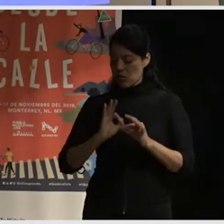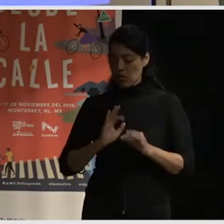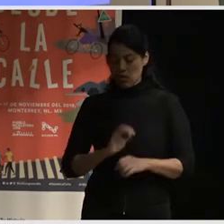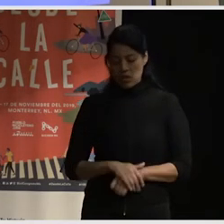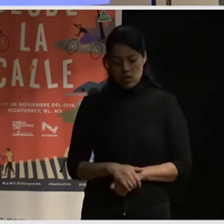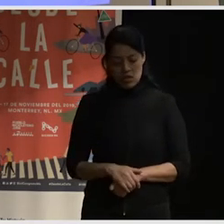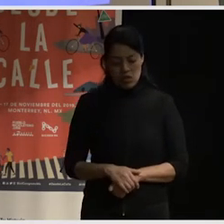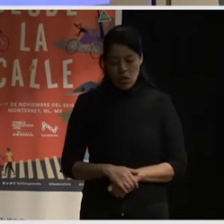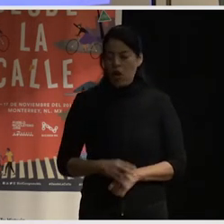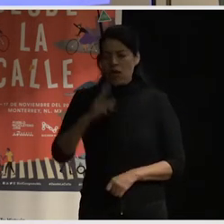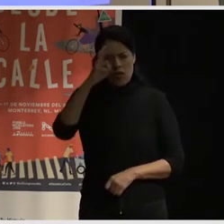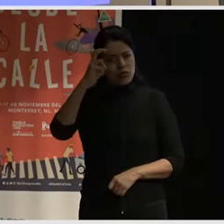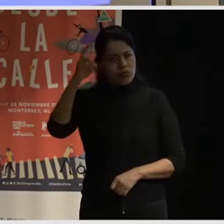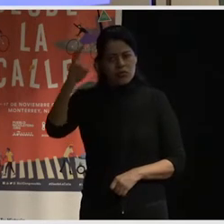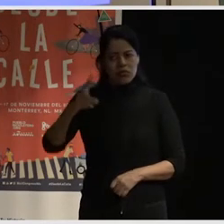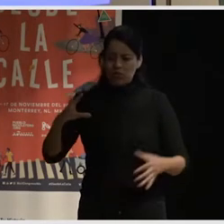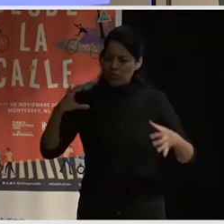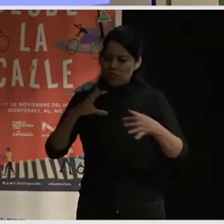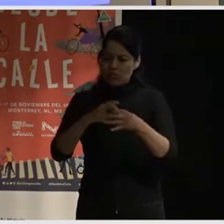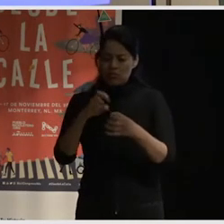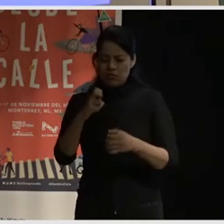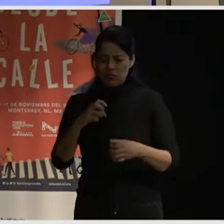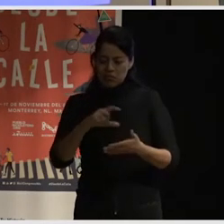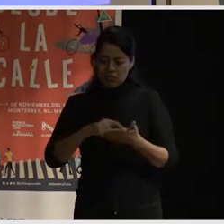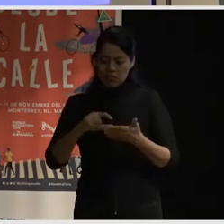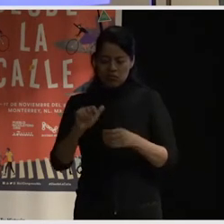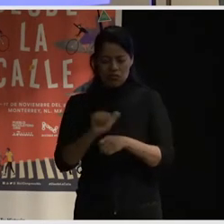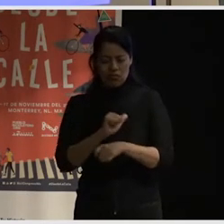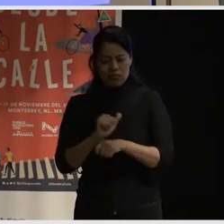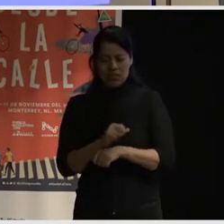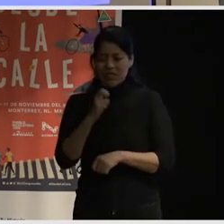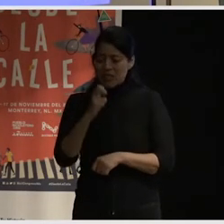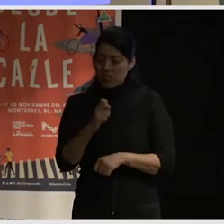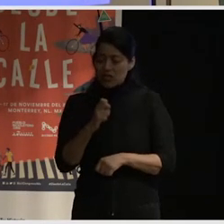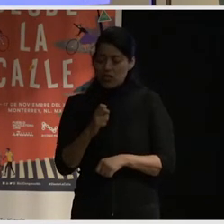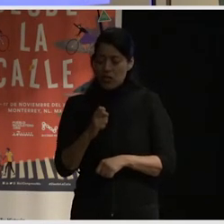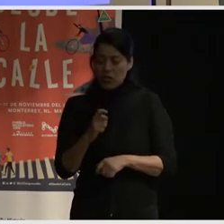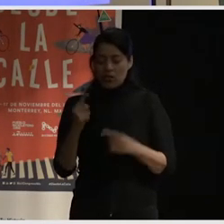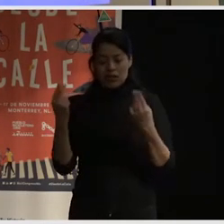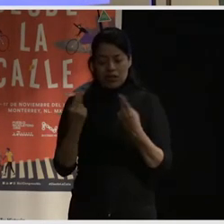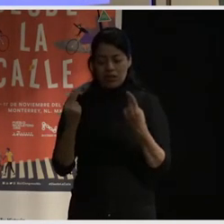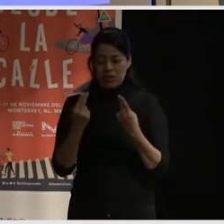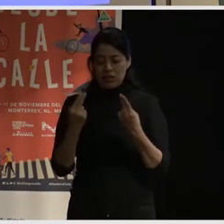o sea las fantasías asociadas a eso es uno de los pasos que tenemos que estar